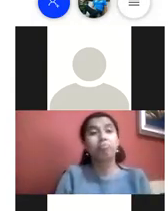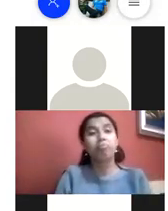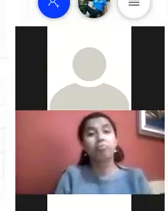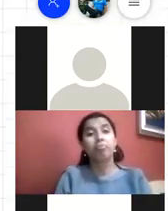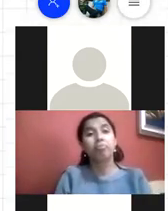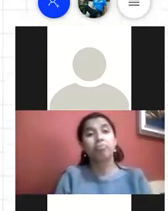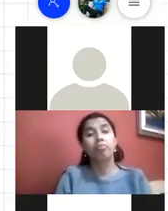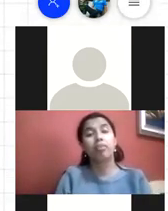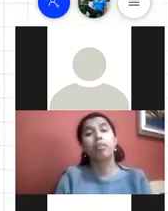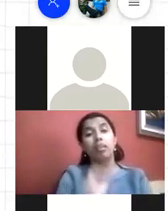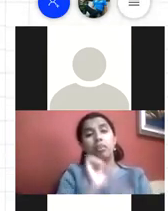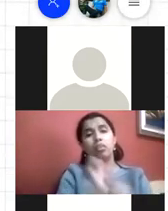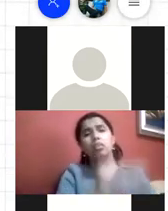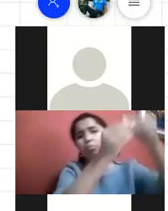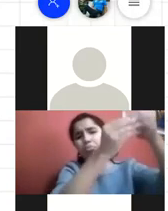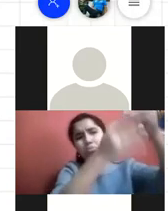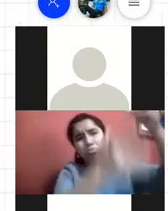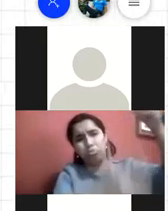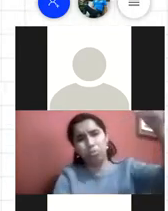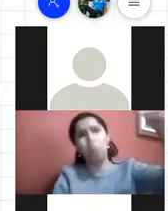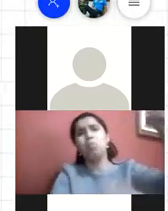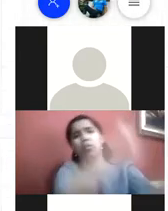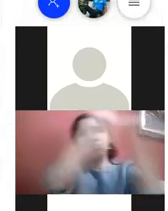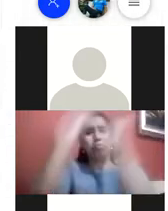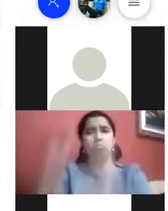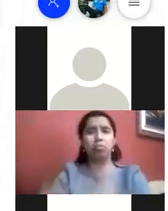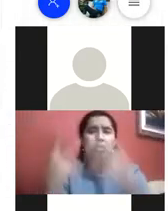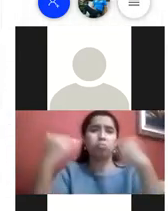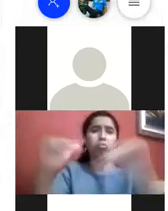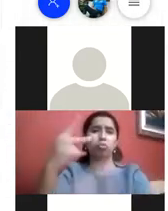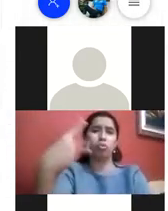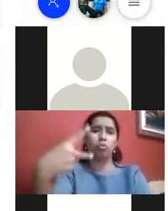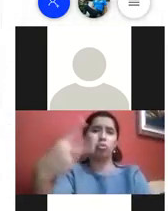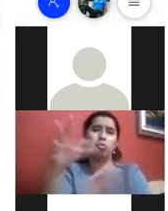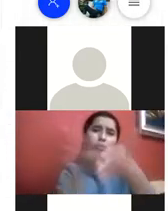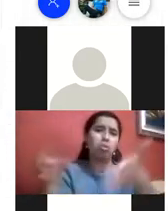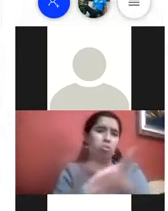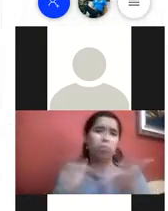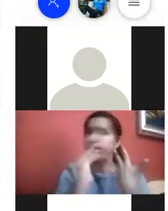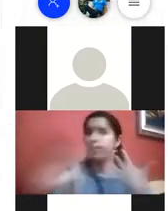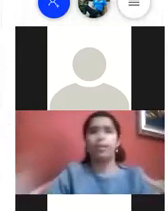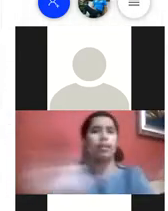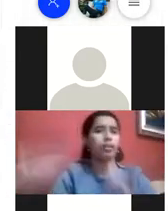Entonces puede saltarse todo este procedimiento y solo copiar estos dos.